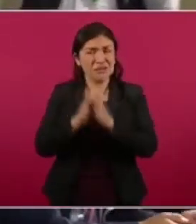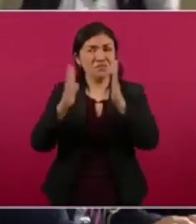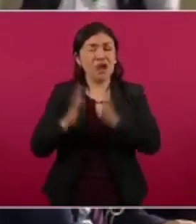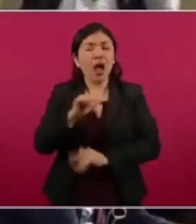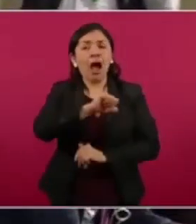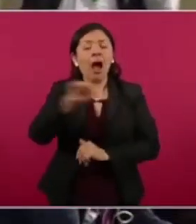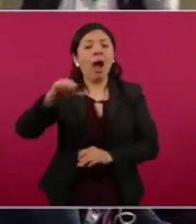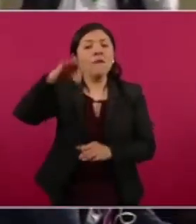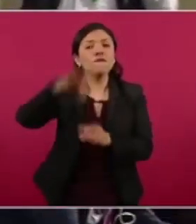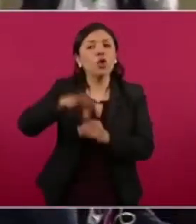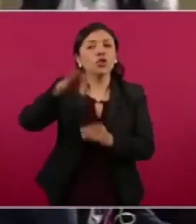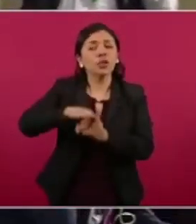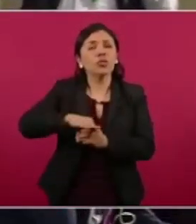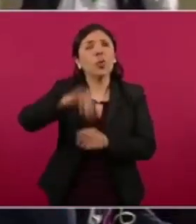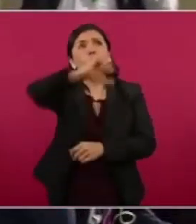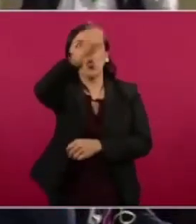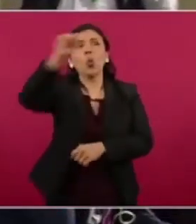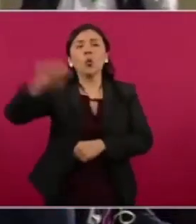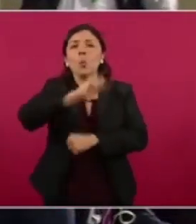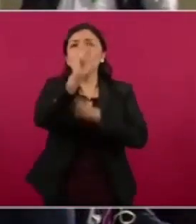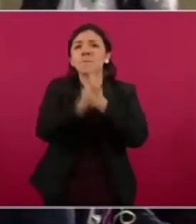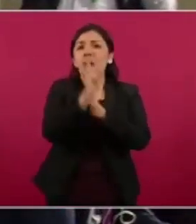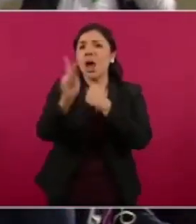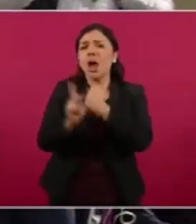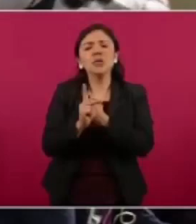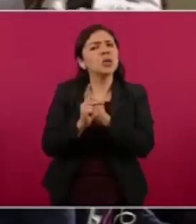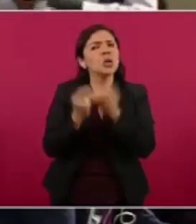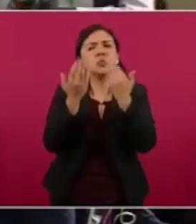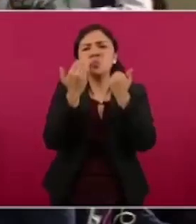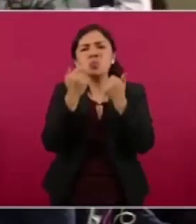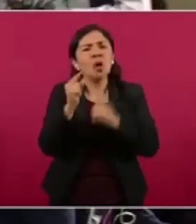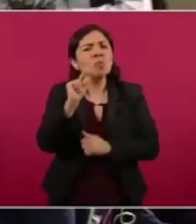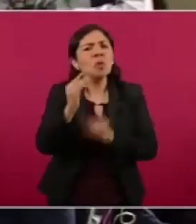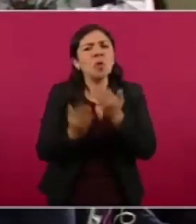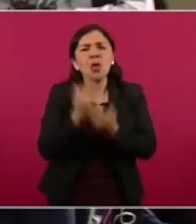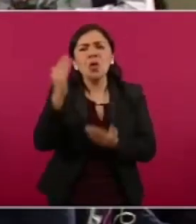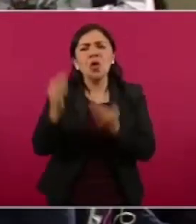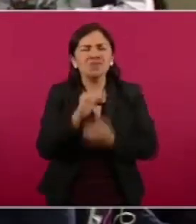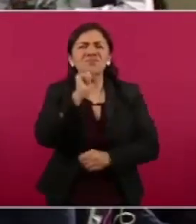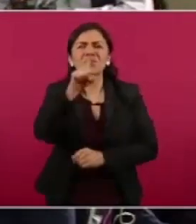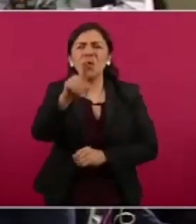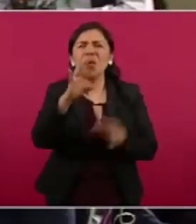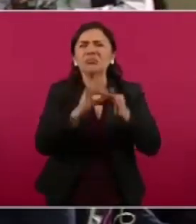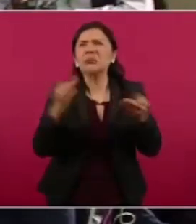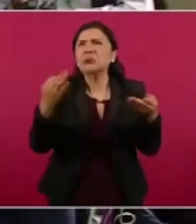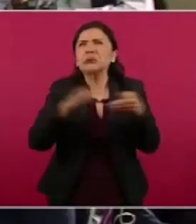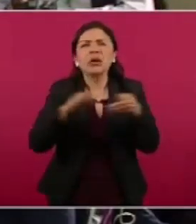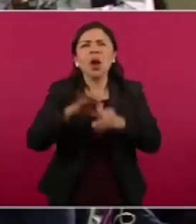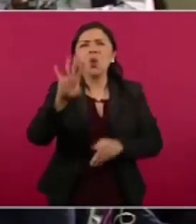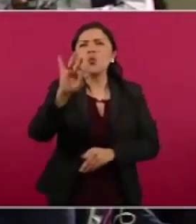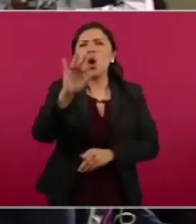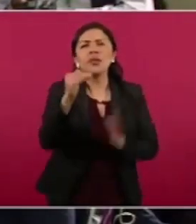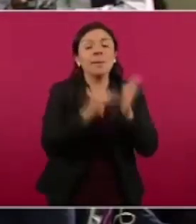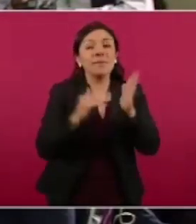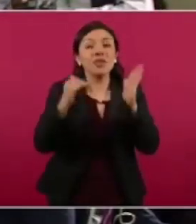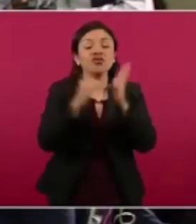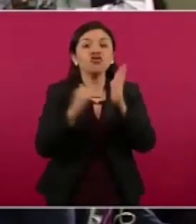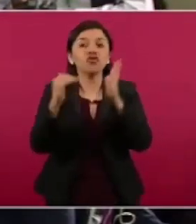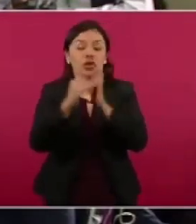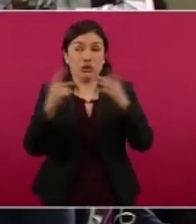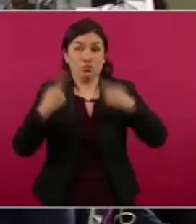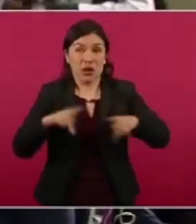la votación en el extranjero. Según cifras recién que usted comentó, son cerca de 40 millones